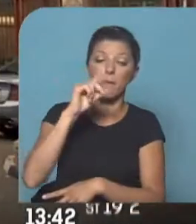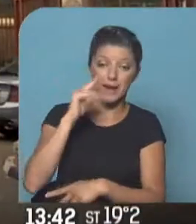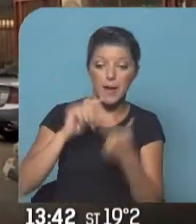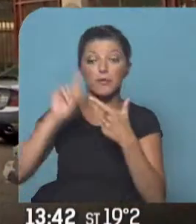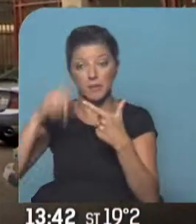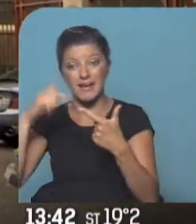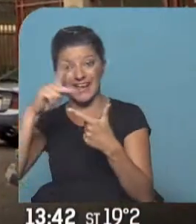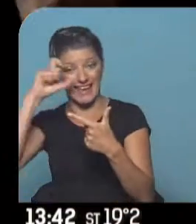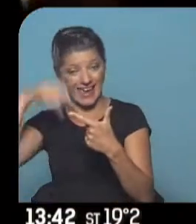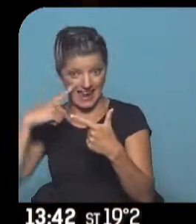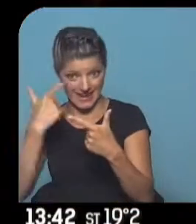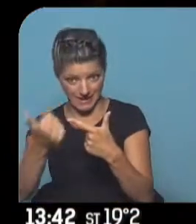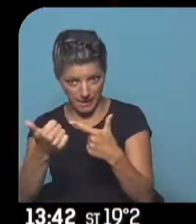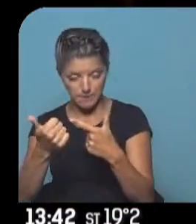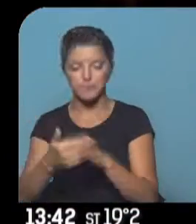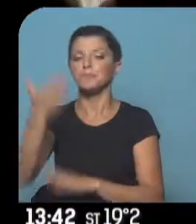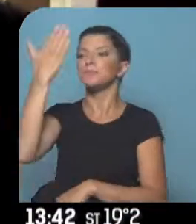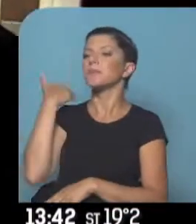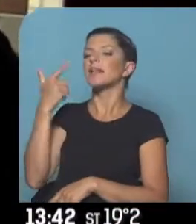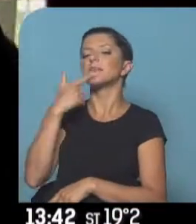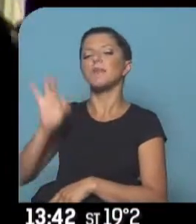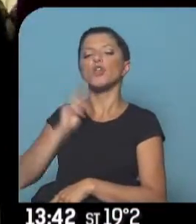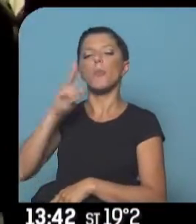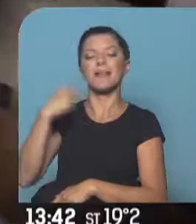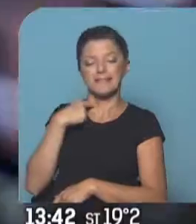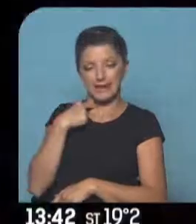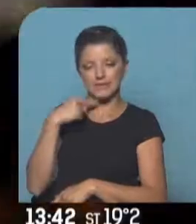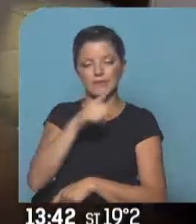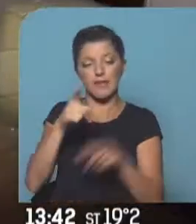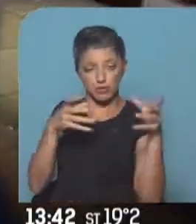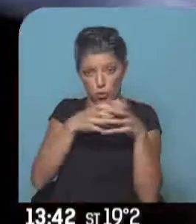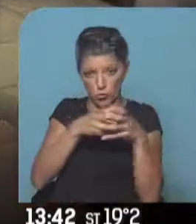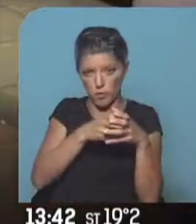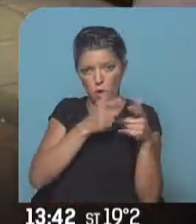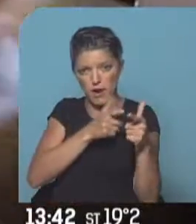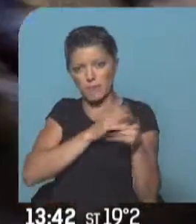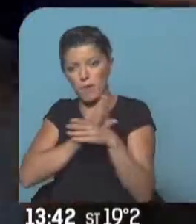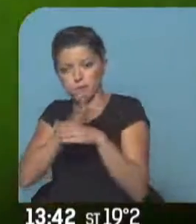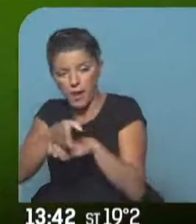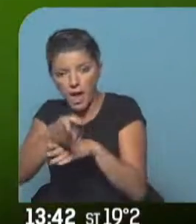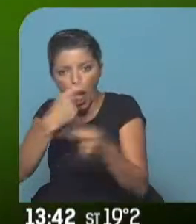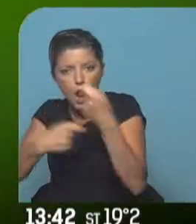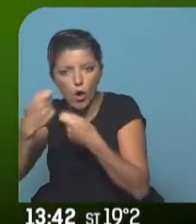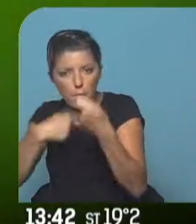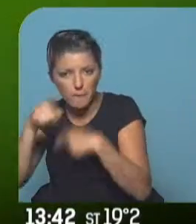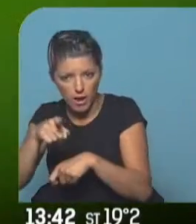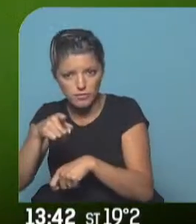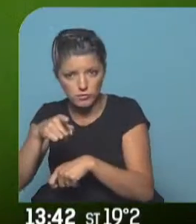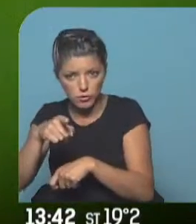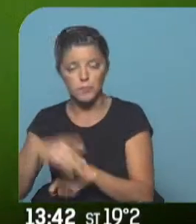En septiembre de 2013, miembros de la organización fuertemente armados ingresaron al centro comercial Westgate en